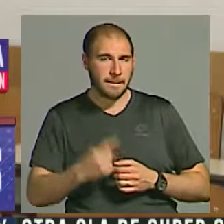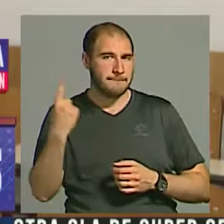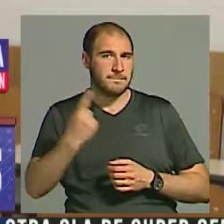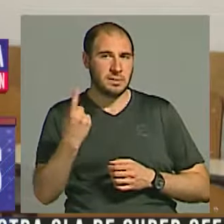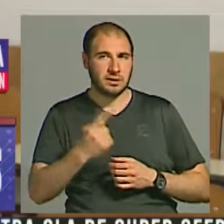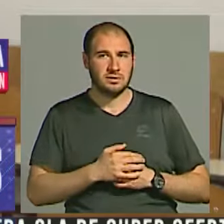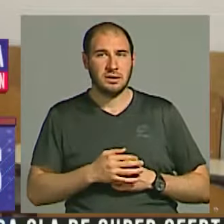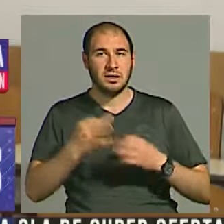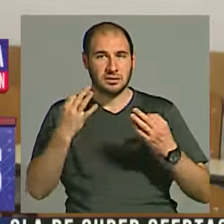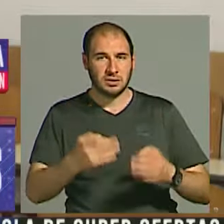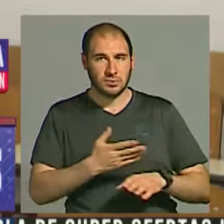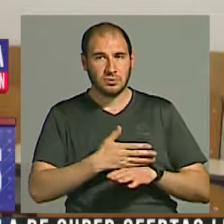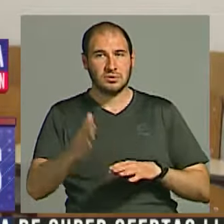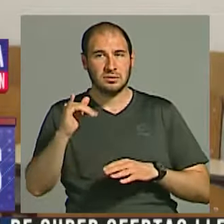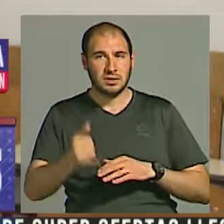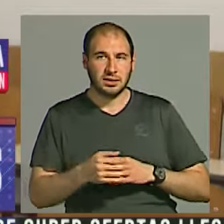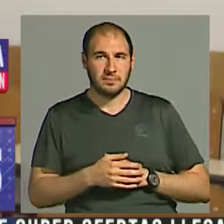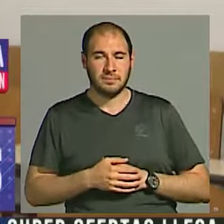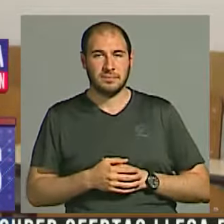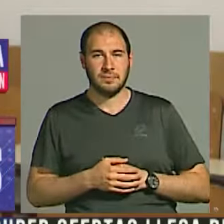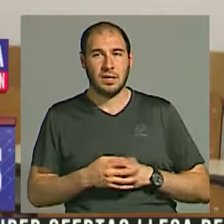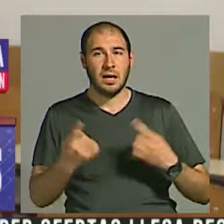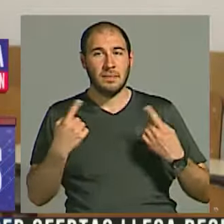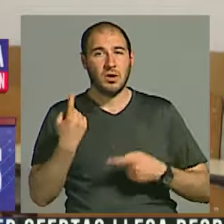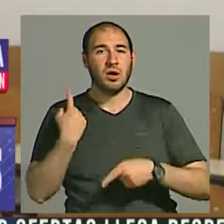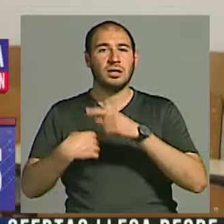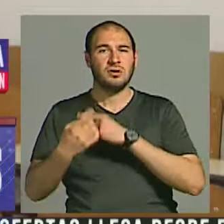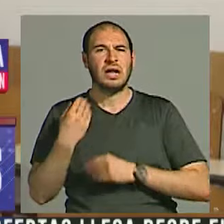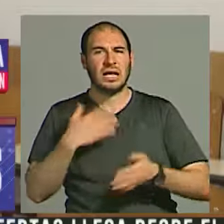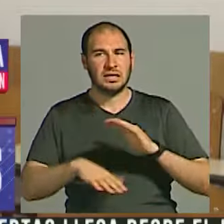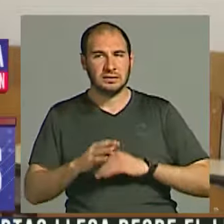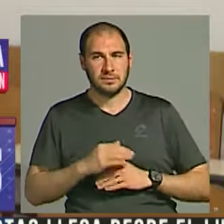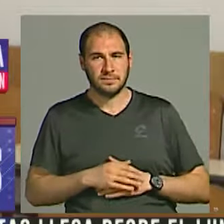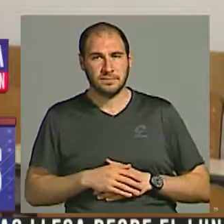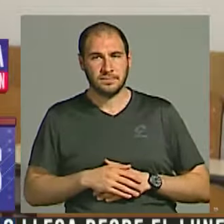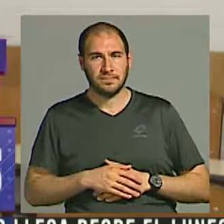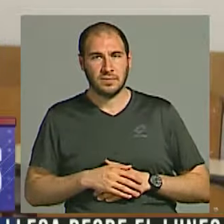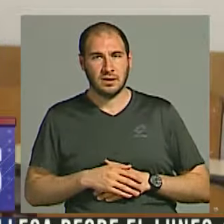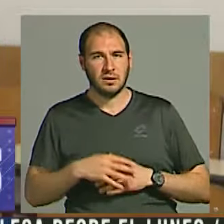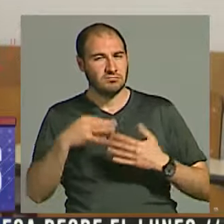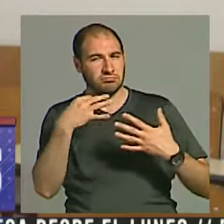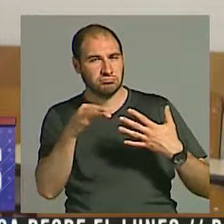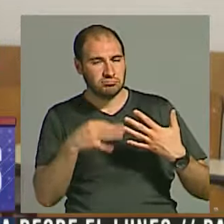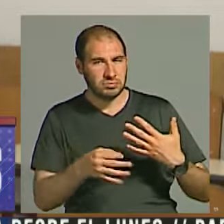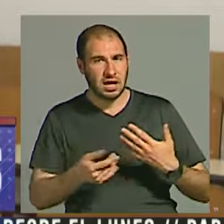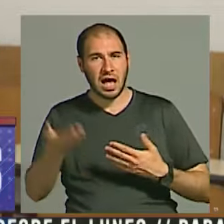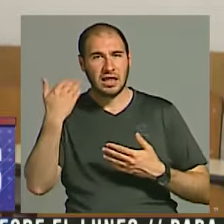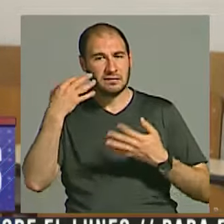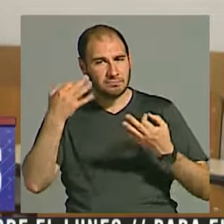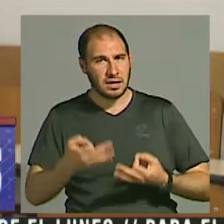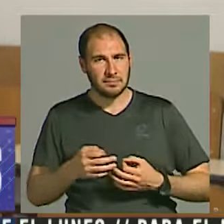y seguramente va a seguir siendo protagonista, pero la historia lo que hace es revisar lo que se ha hecho